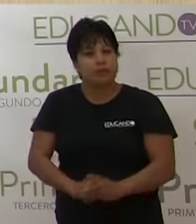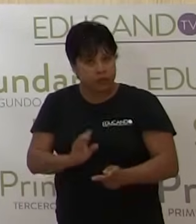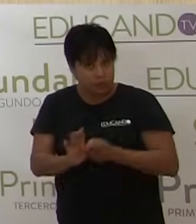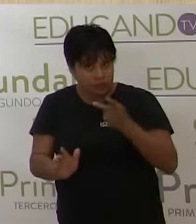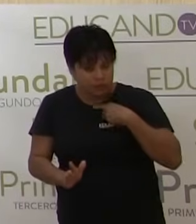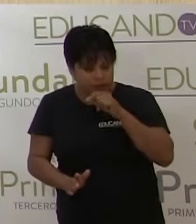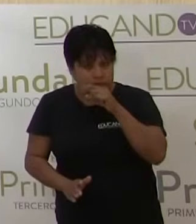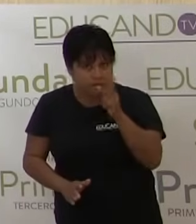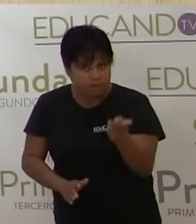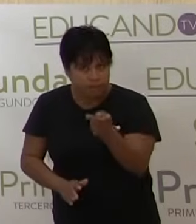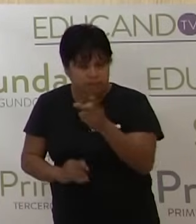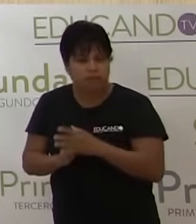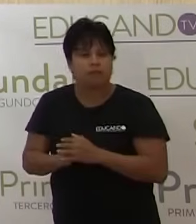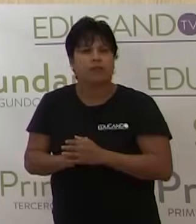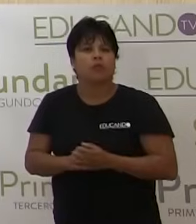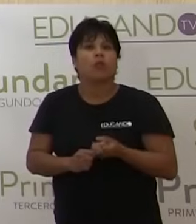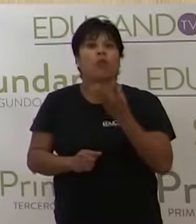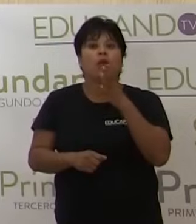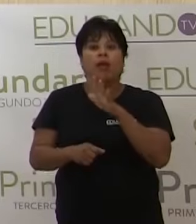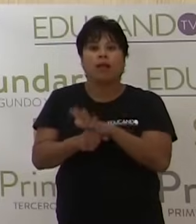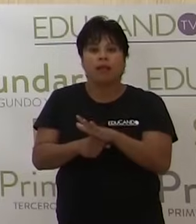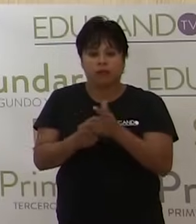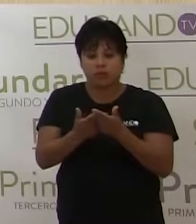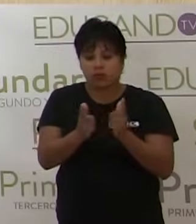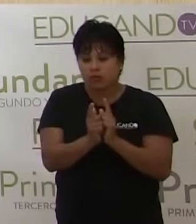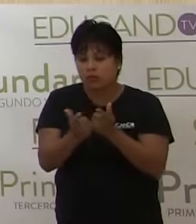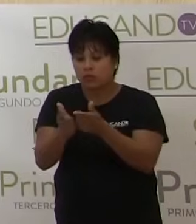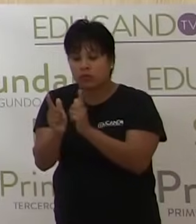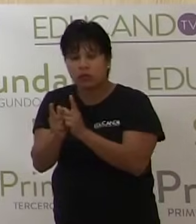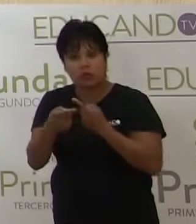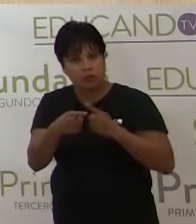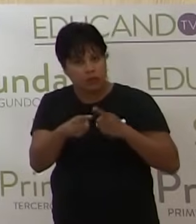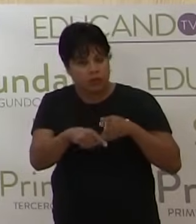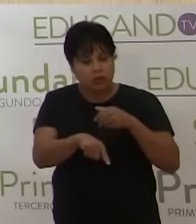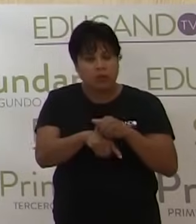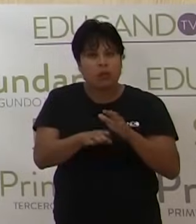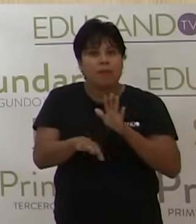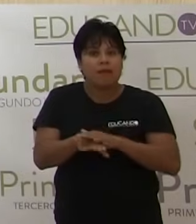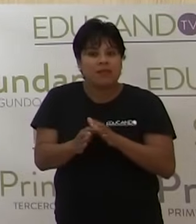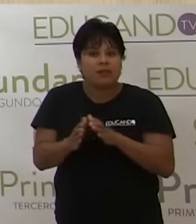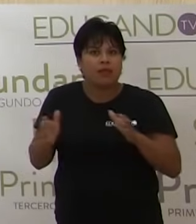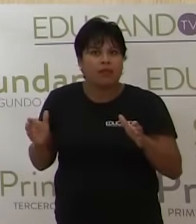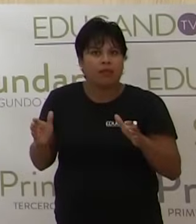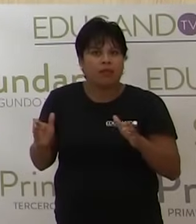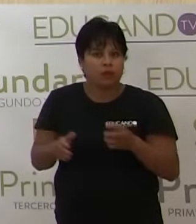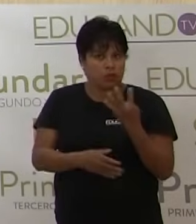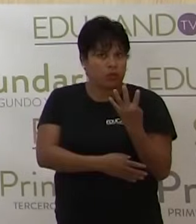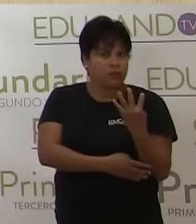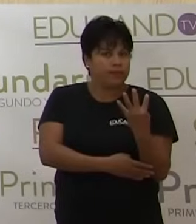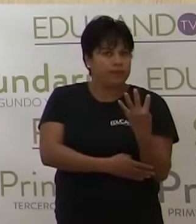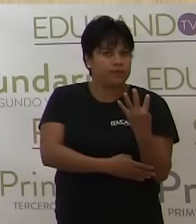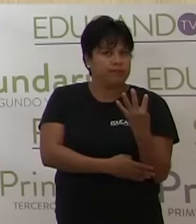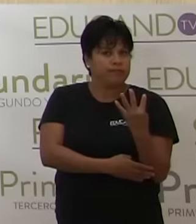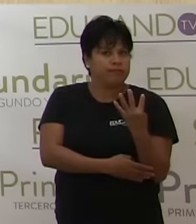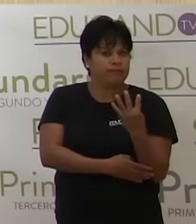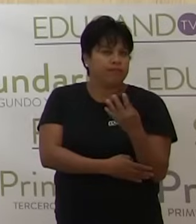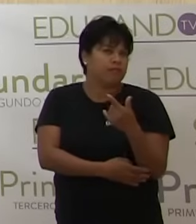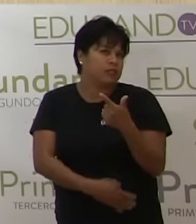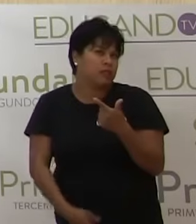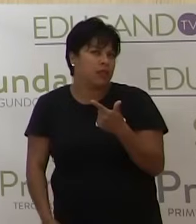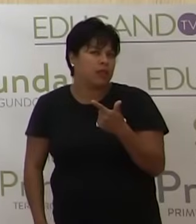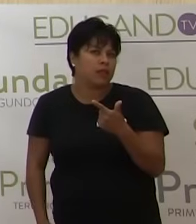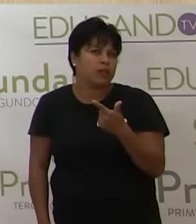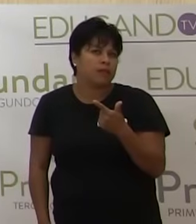hacer la misma pregunta cuál colección de números es más grande será el cuatro será el